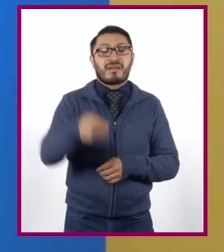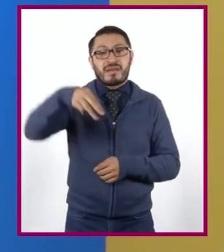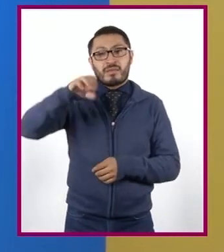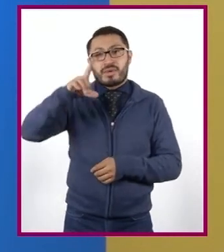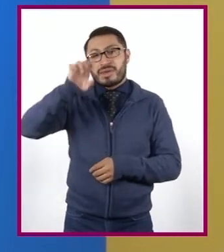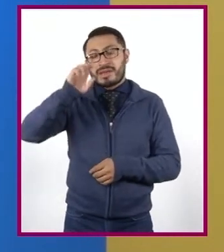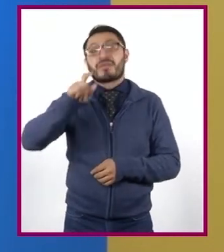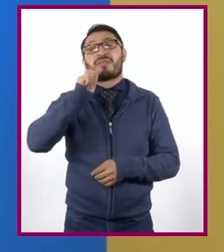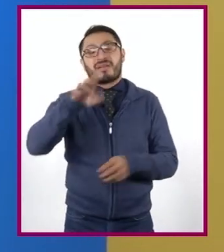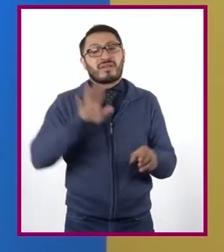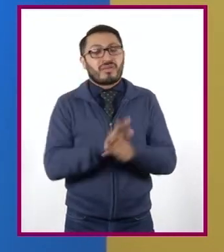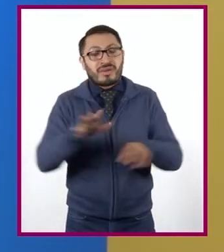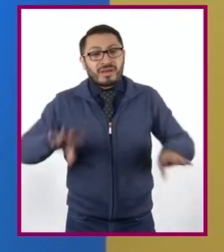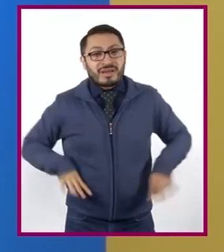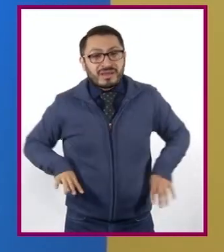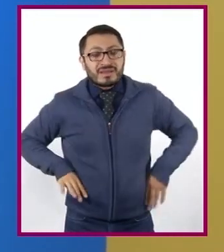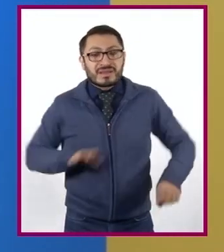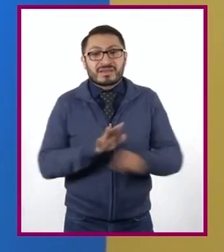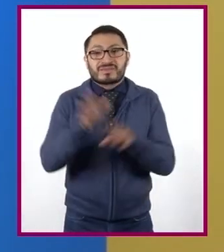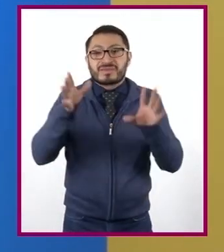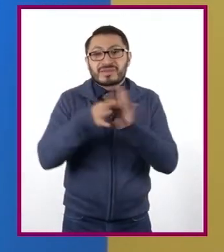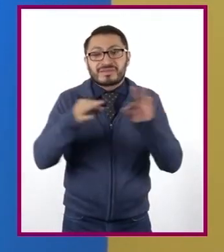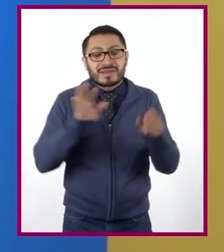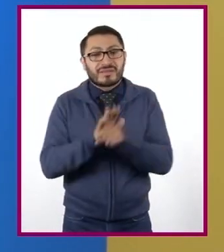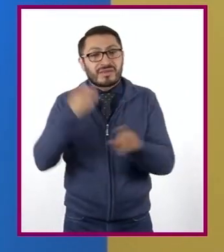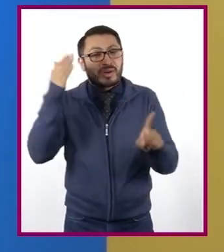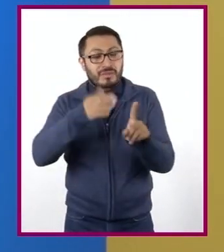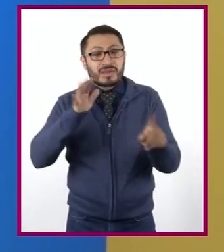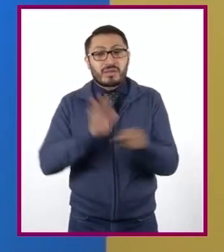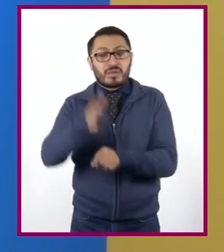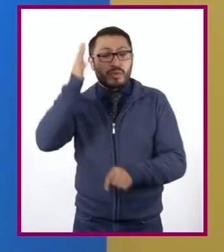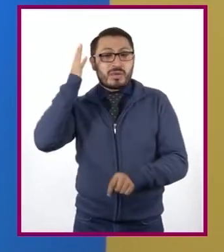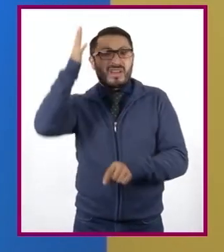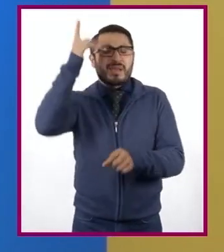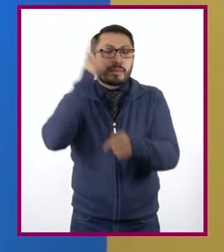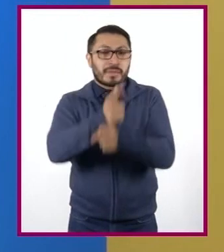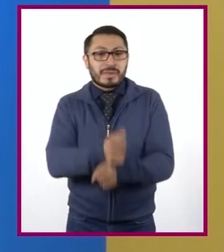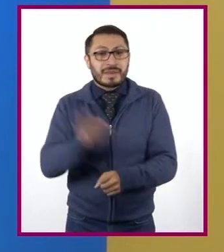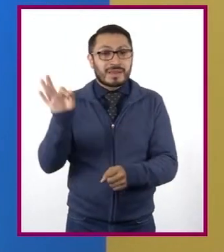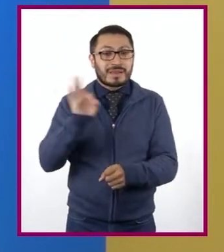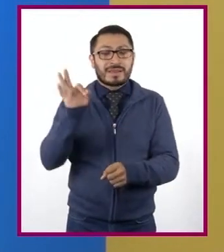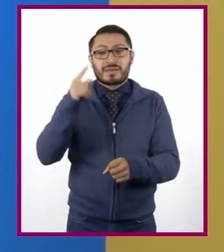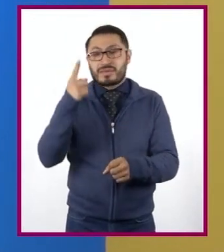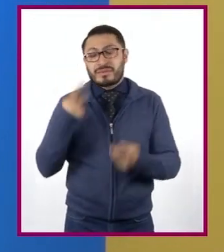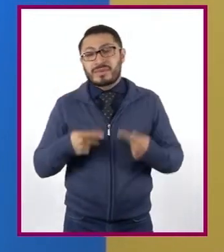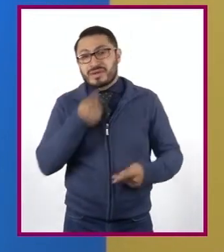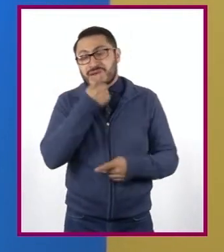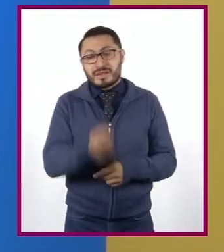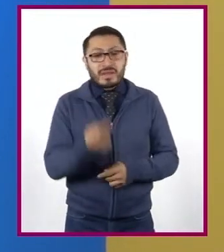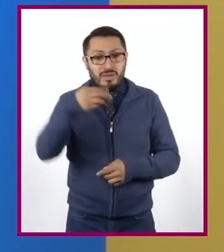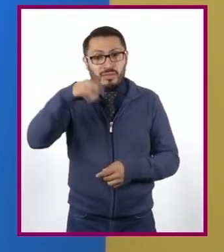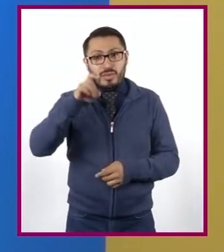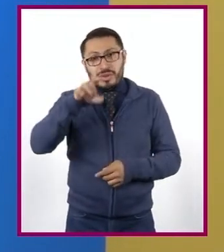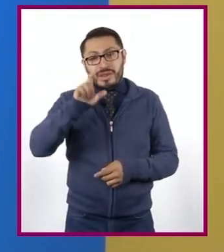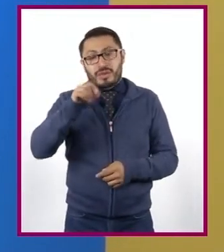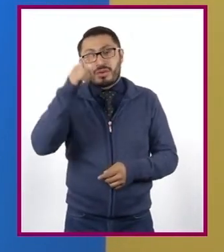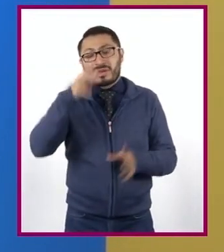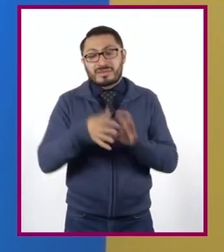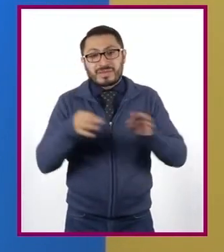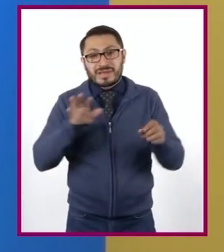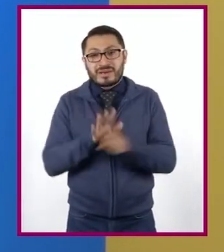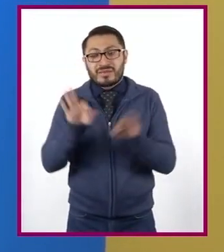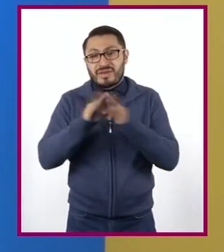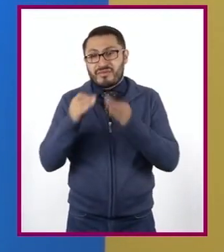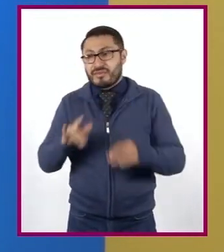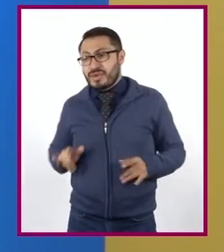¿Qué explica y qué predice? Si alguien les dijera que para hacer un modelo que explique cómo vuelan los aviones, es importante